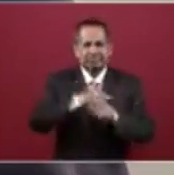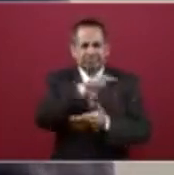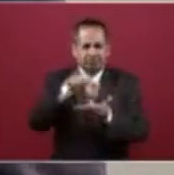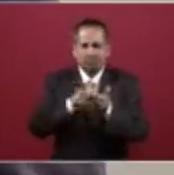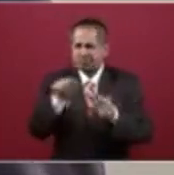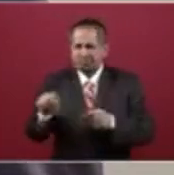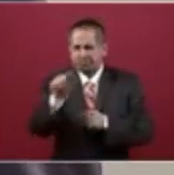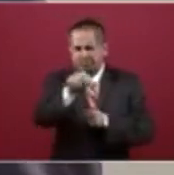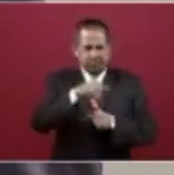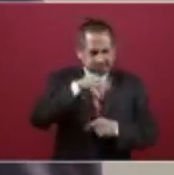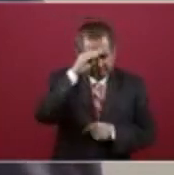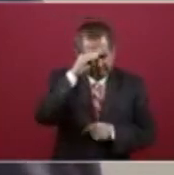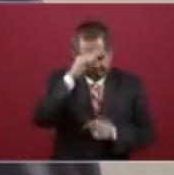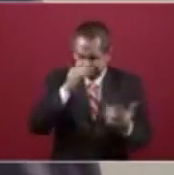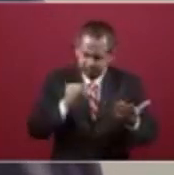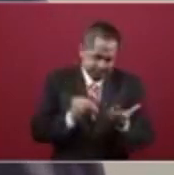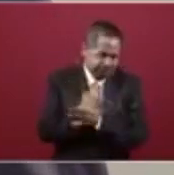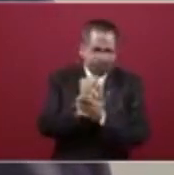y a tomar decisiones,